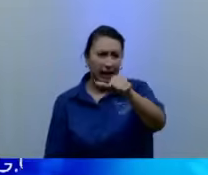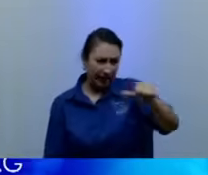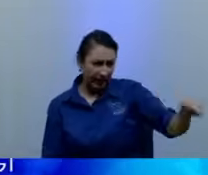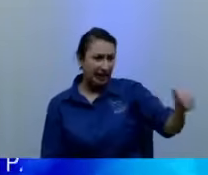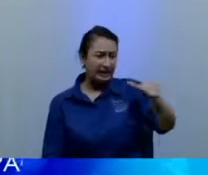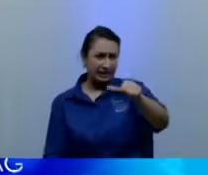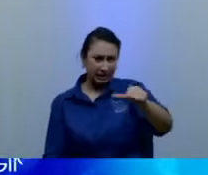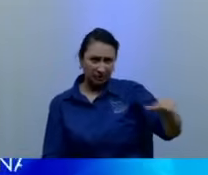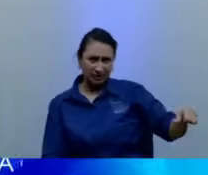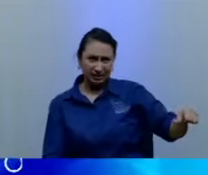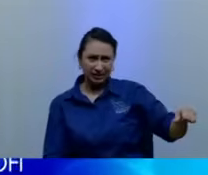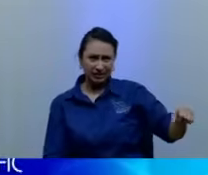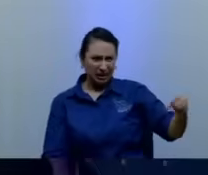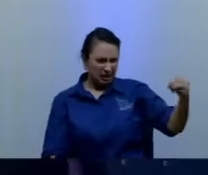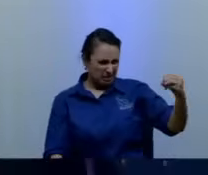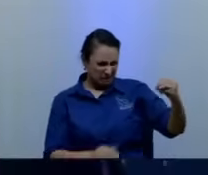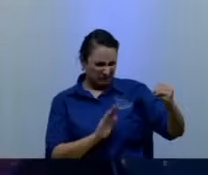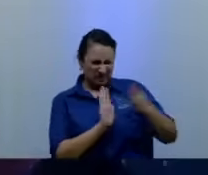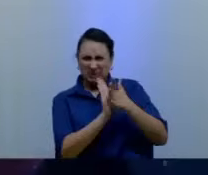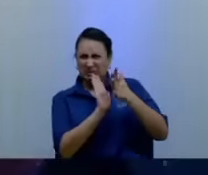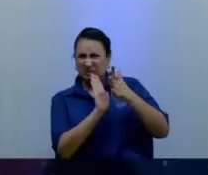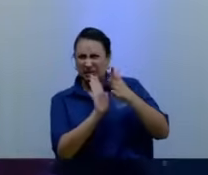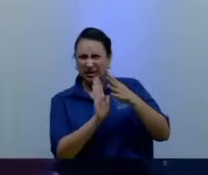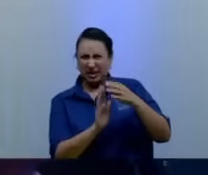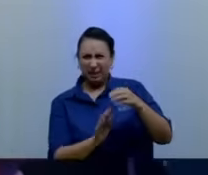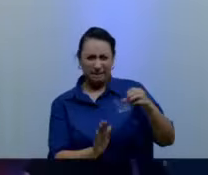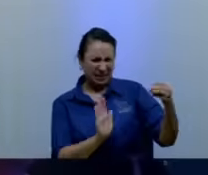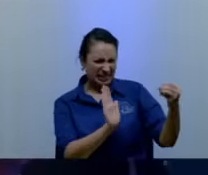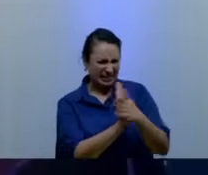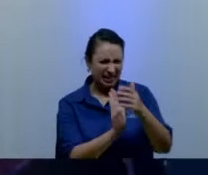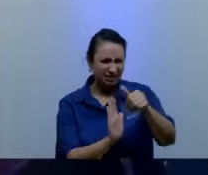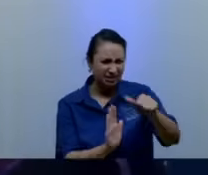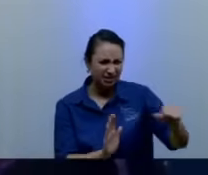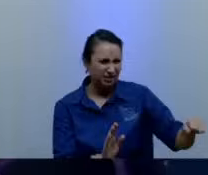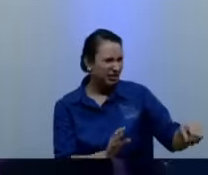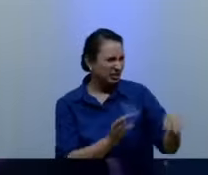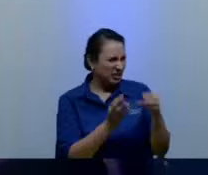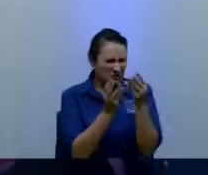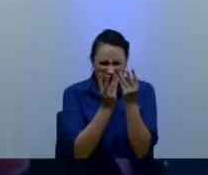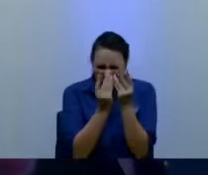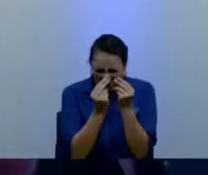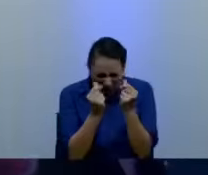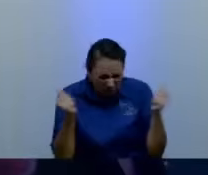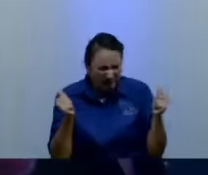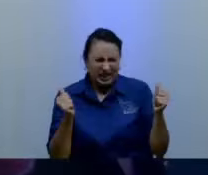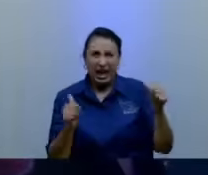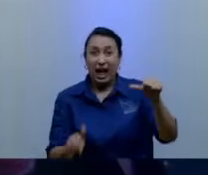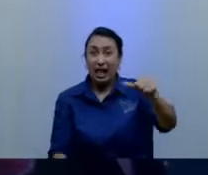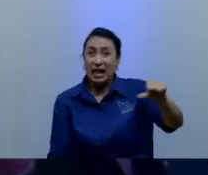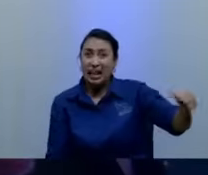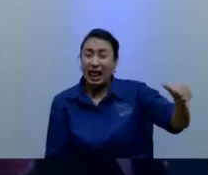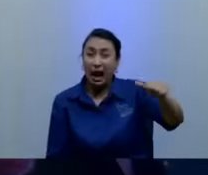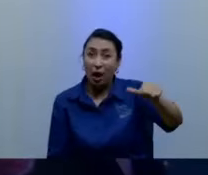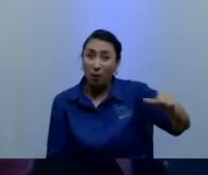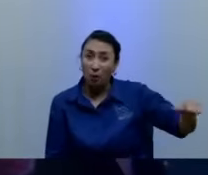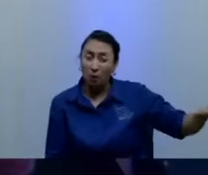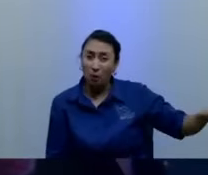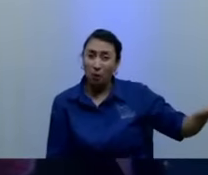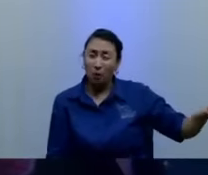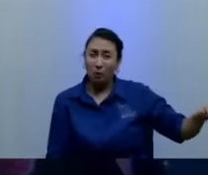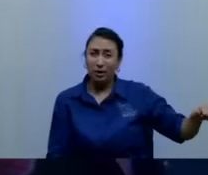bebemos. No solo bebemos, pues, porque usted bebe embotellado y todo, pero el agua que corre